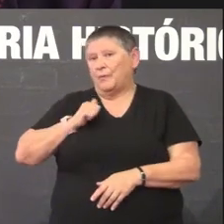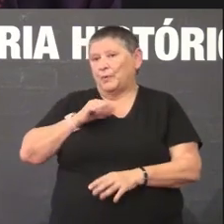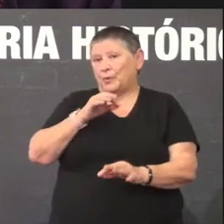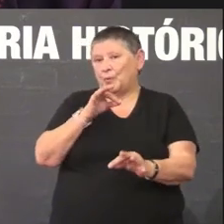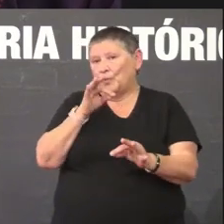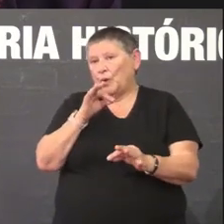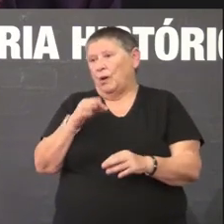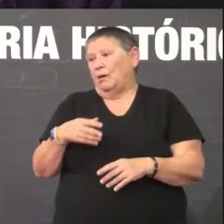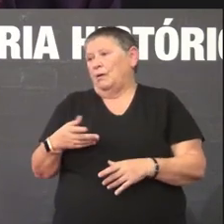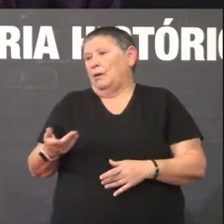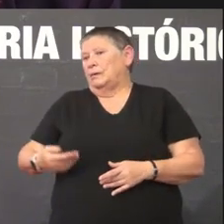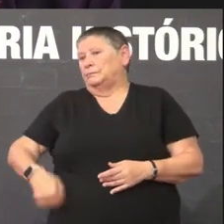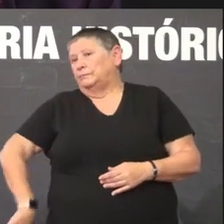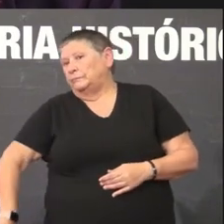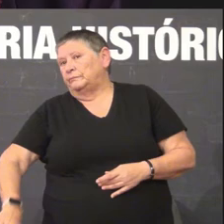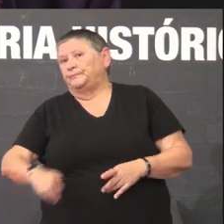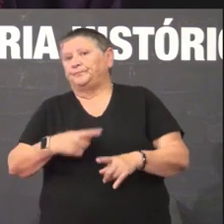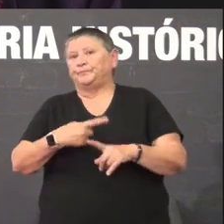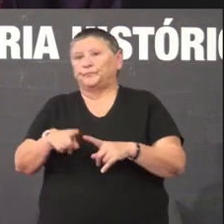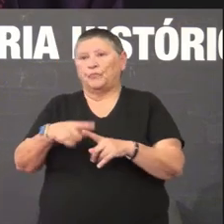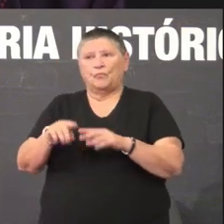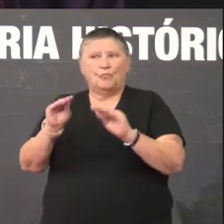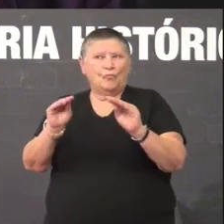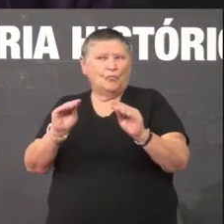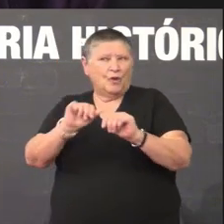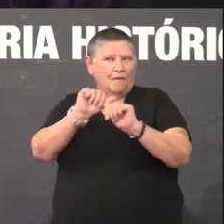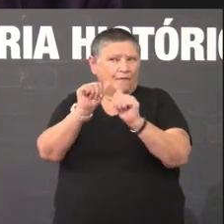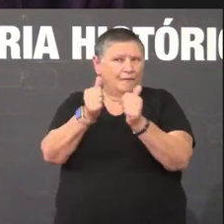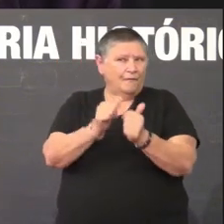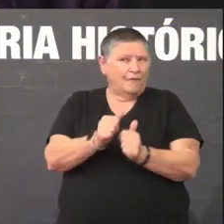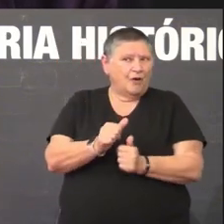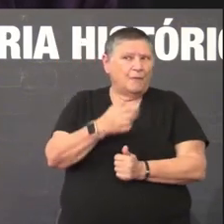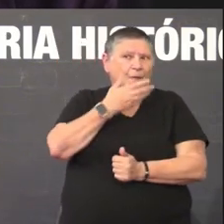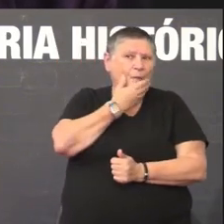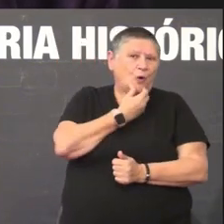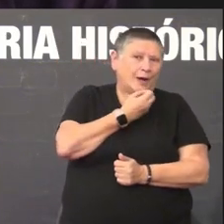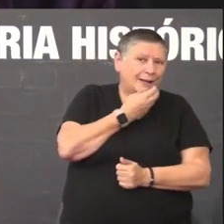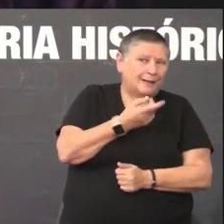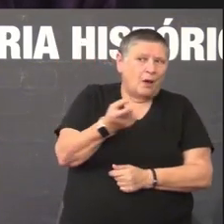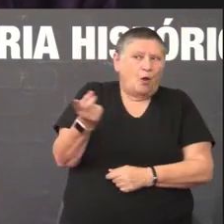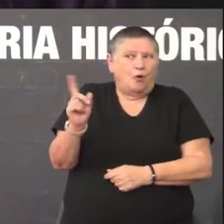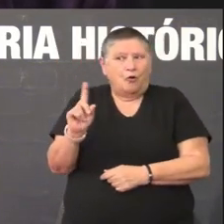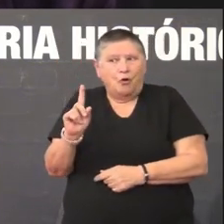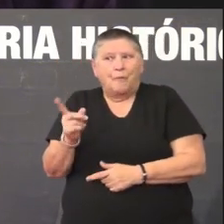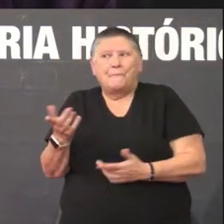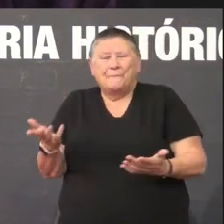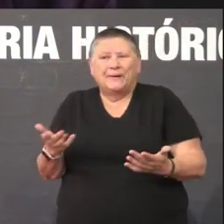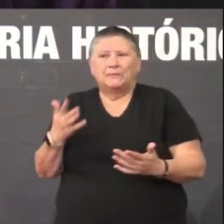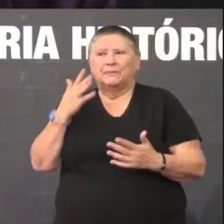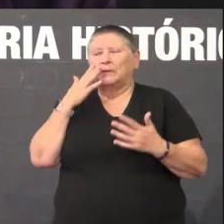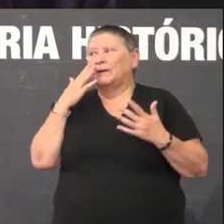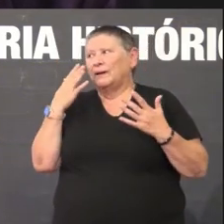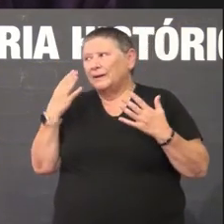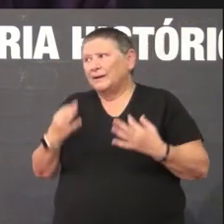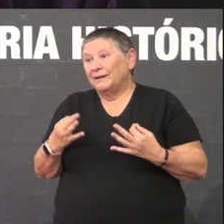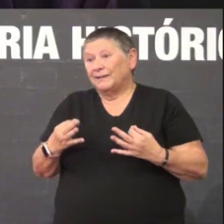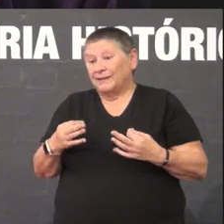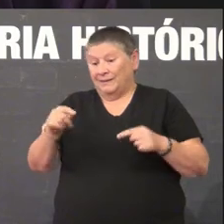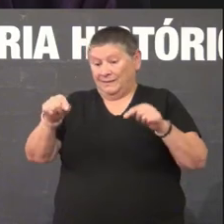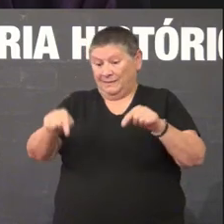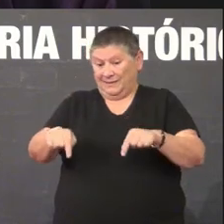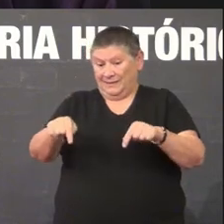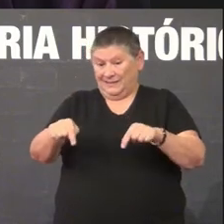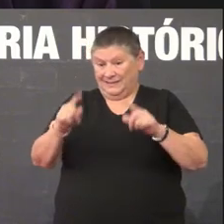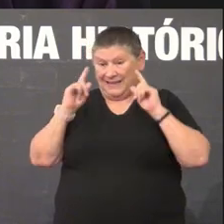cartas de una forma más o menos bonita, pero en realidad yo creo que en este caso esta